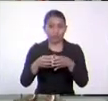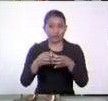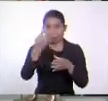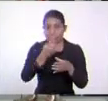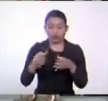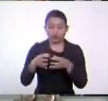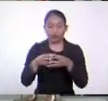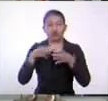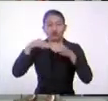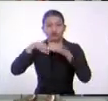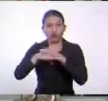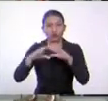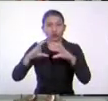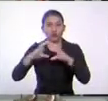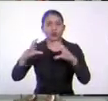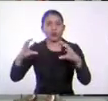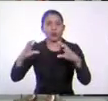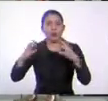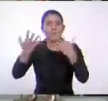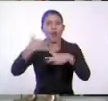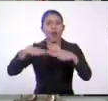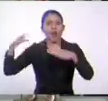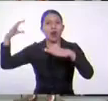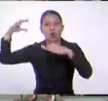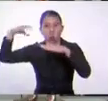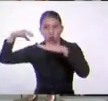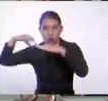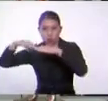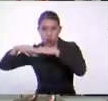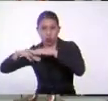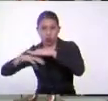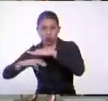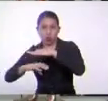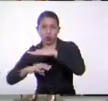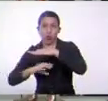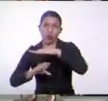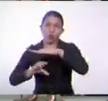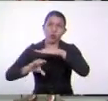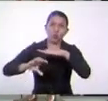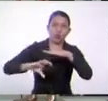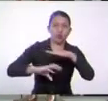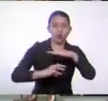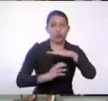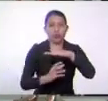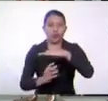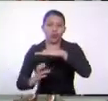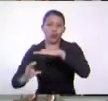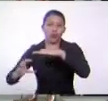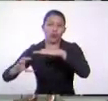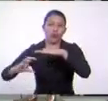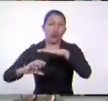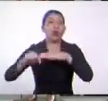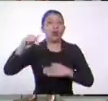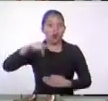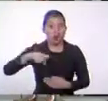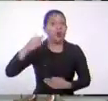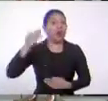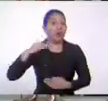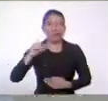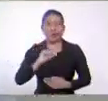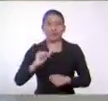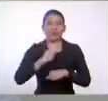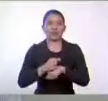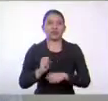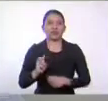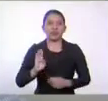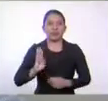un viaje en un medio de transporte que transita bajo el agua. lo que hoy conocemos como un submarino.